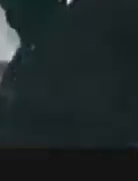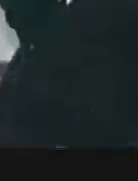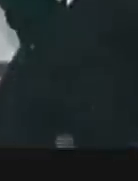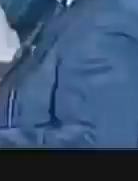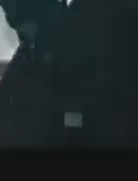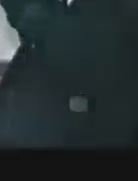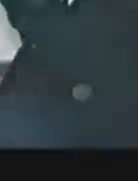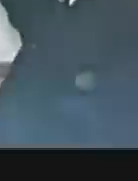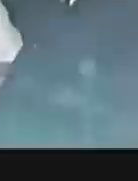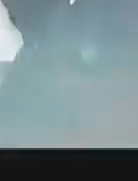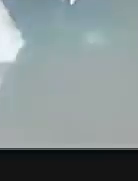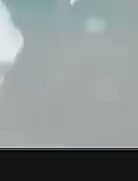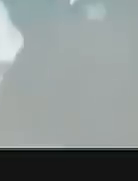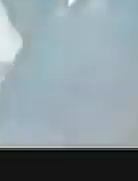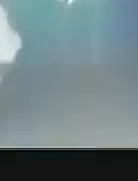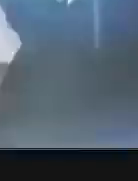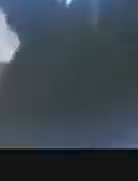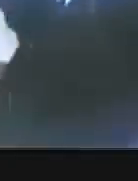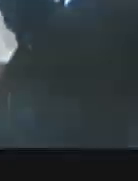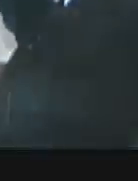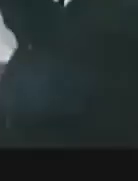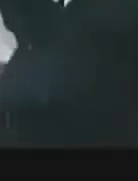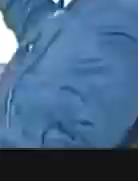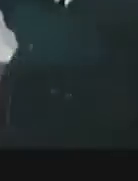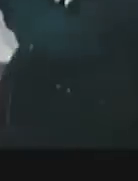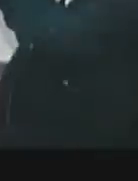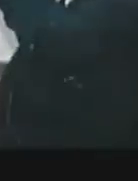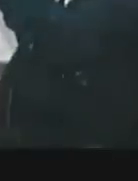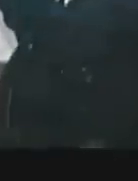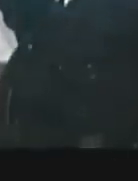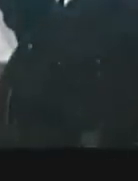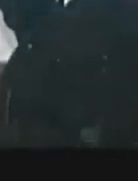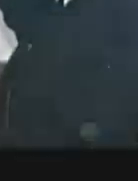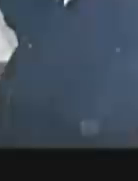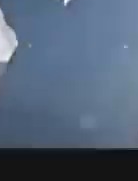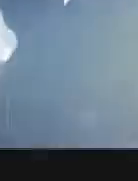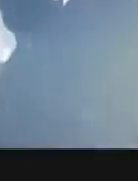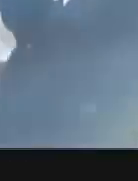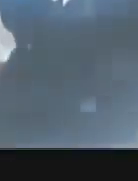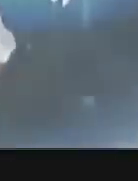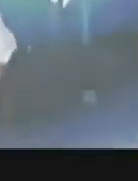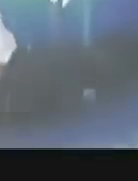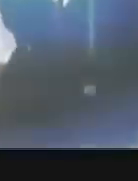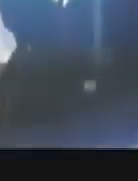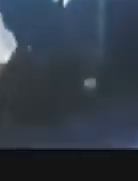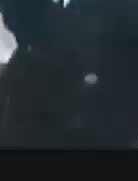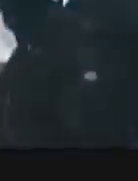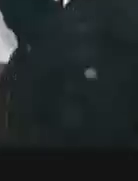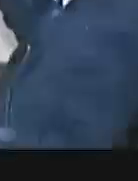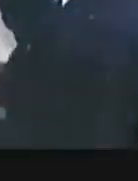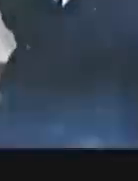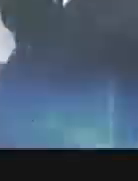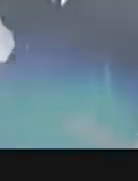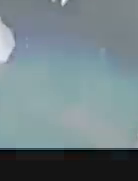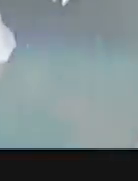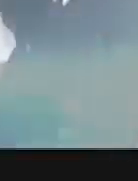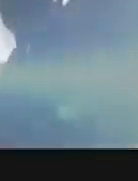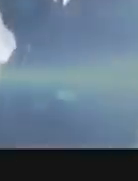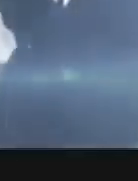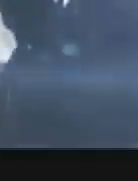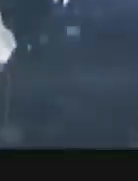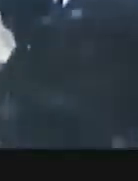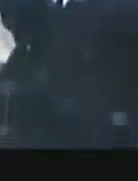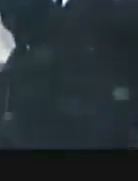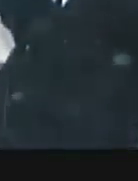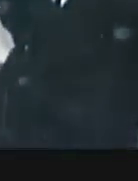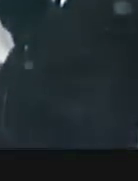impulsaré las transformaciones democráticas necesarias para que la República Nueva tenga una carta